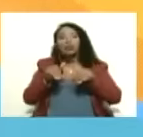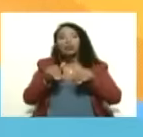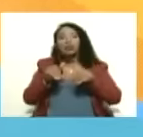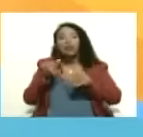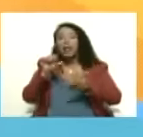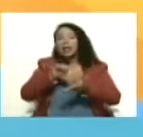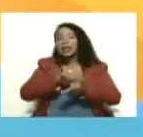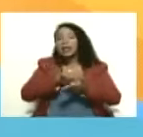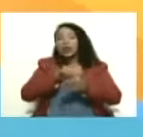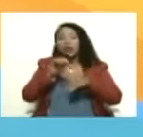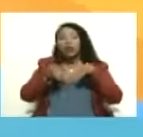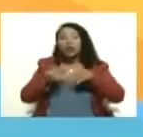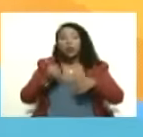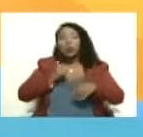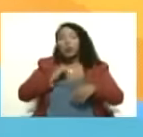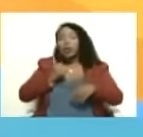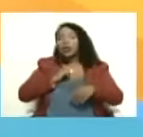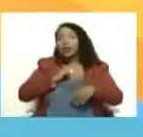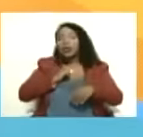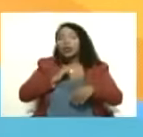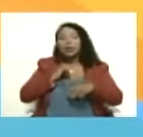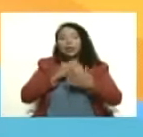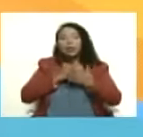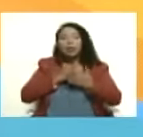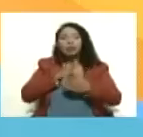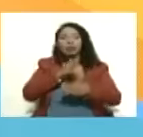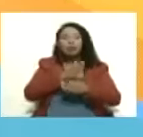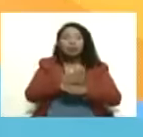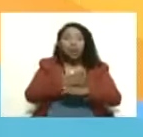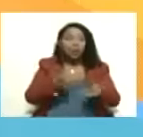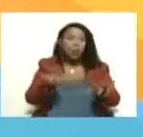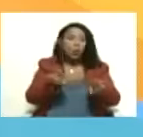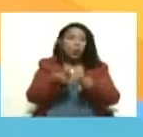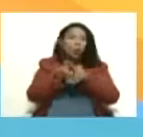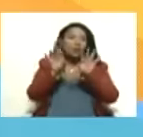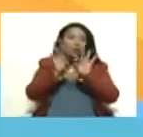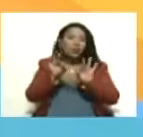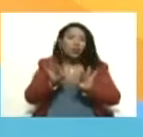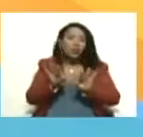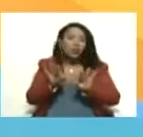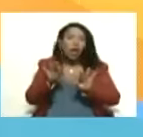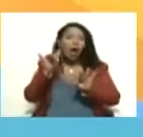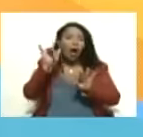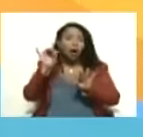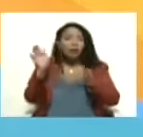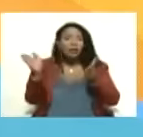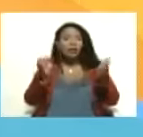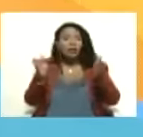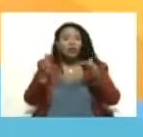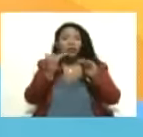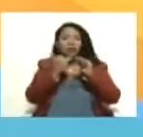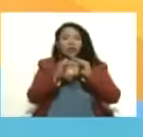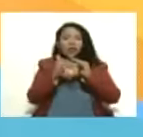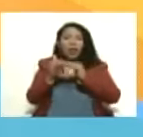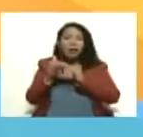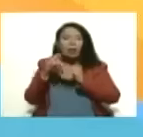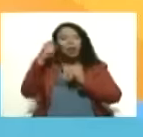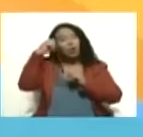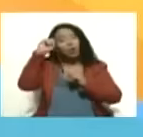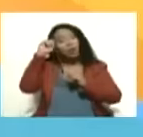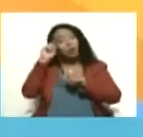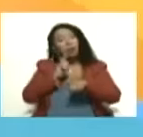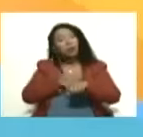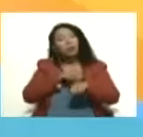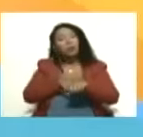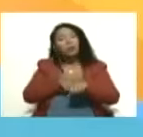centro de votación natural al que usted siempre acude Igual vamos a tener un servicio de mensajería de texto para recordarle en algún